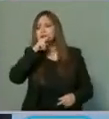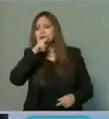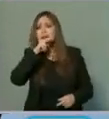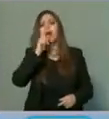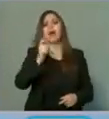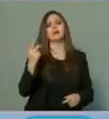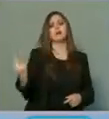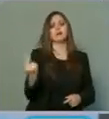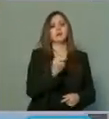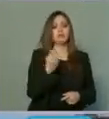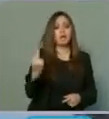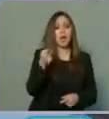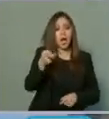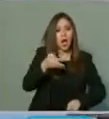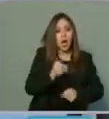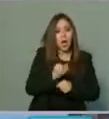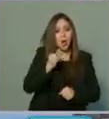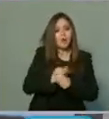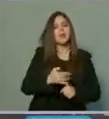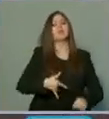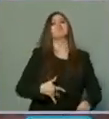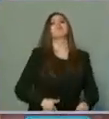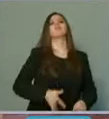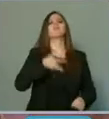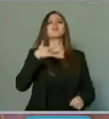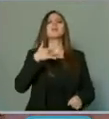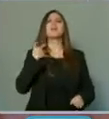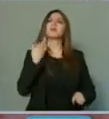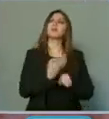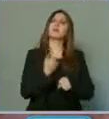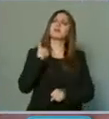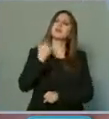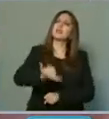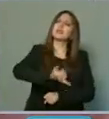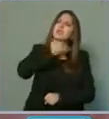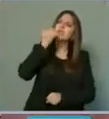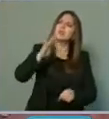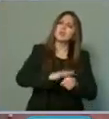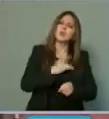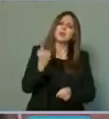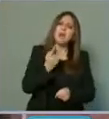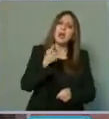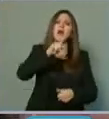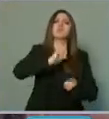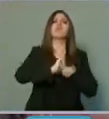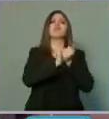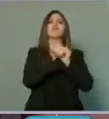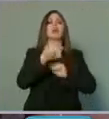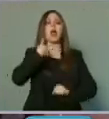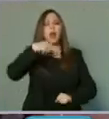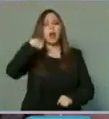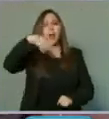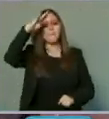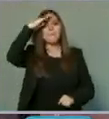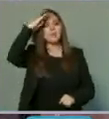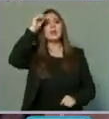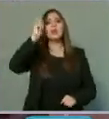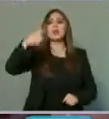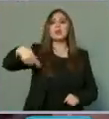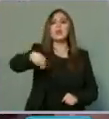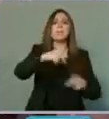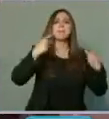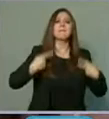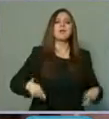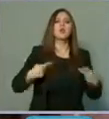necesitamos en ese momento aceptar, ¿por qué me estoy equivocando en este momento? Y aceptar que la gente tiene que aprender de